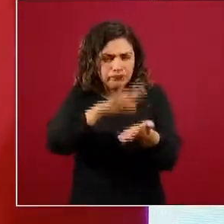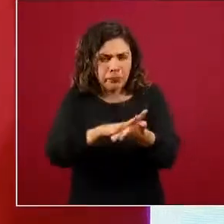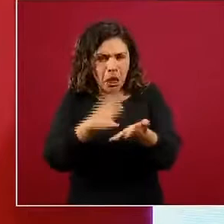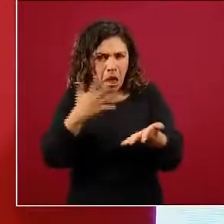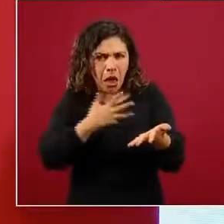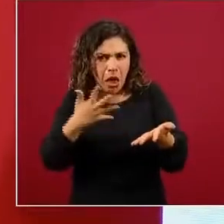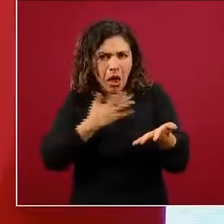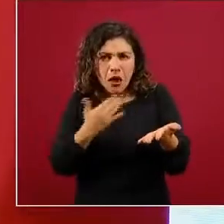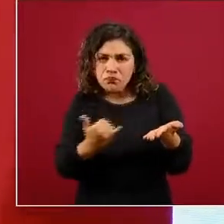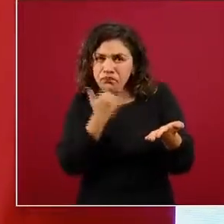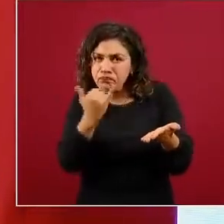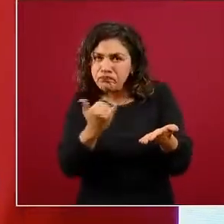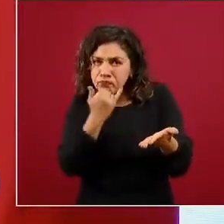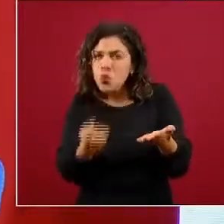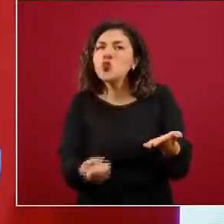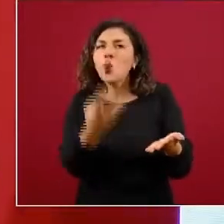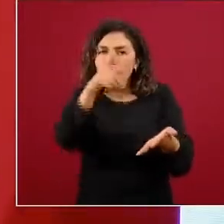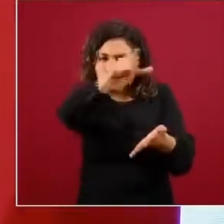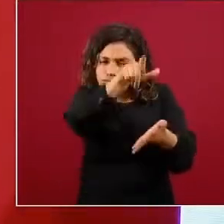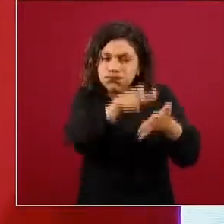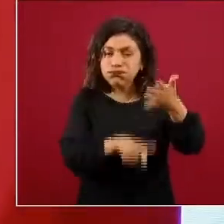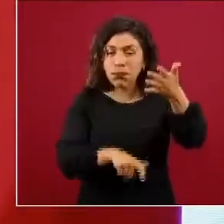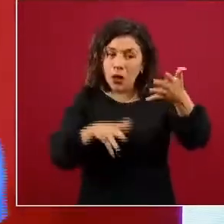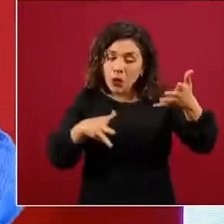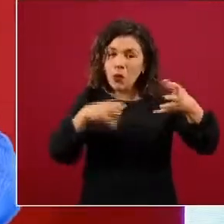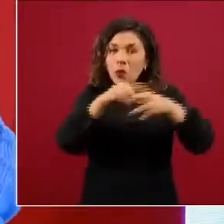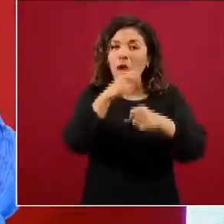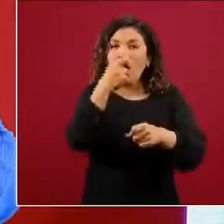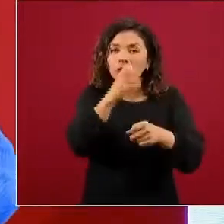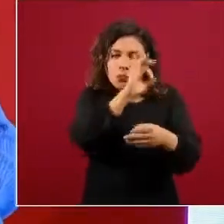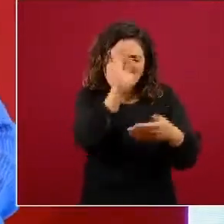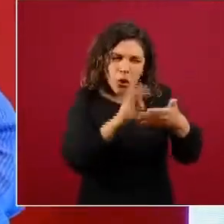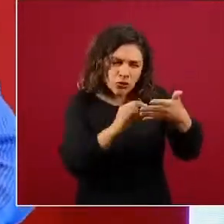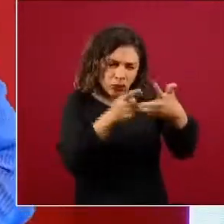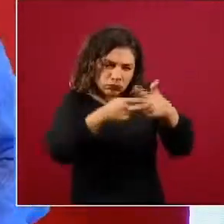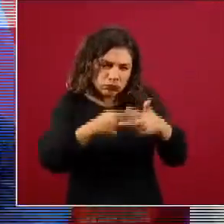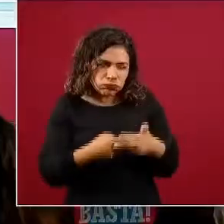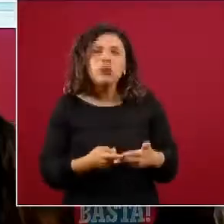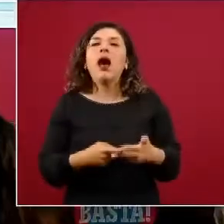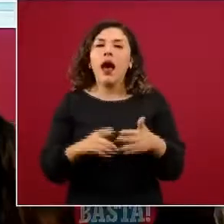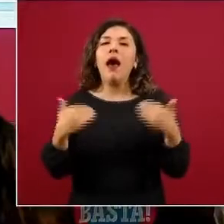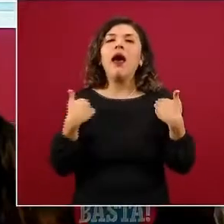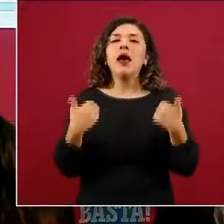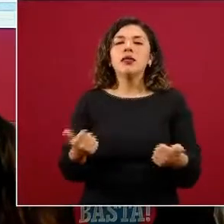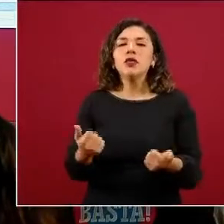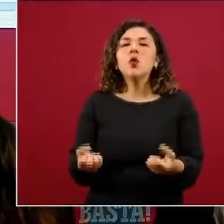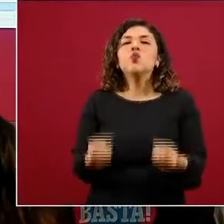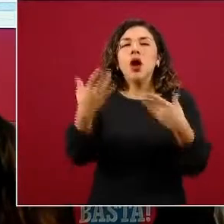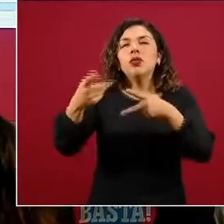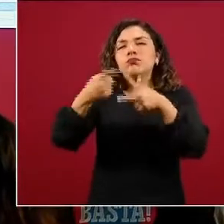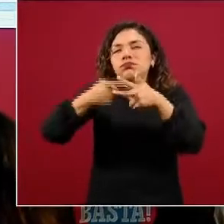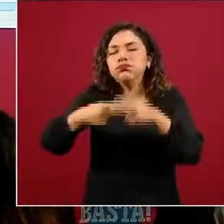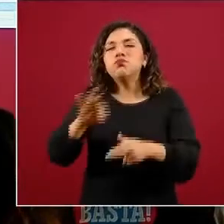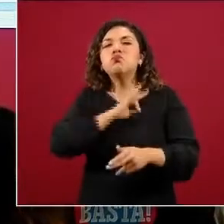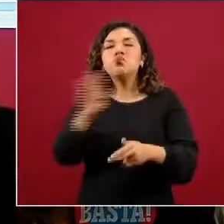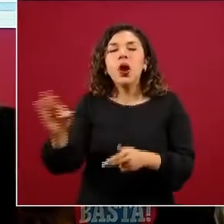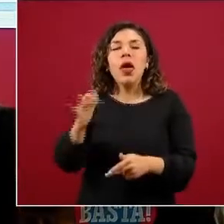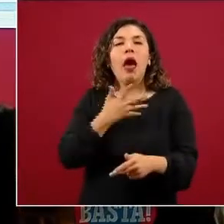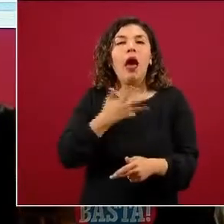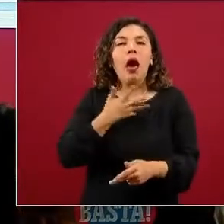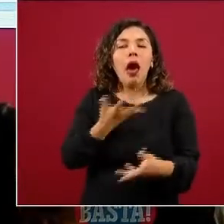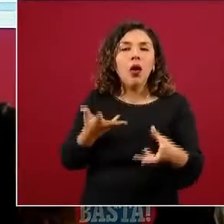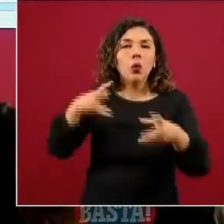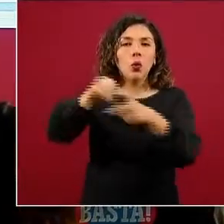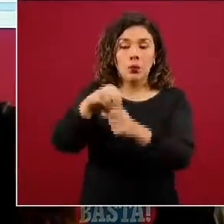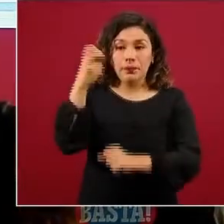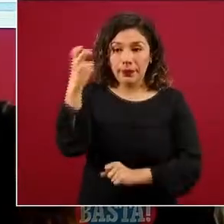registradas como sospechosas y entonces se llega al conjunto de los casos estimados.